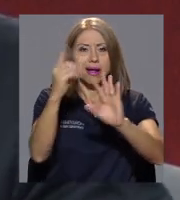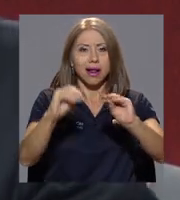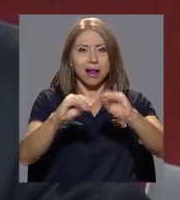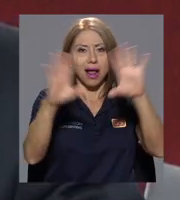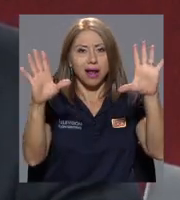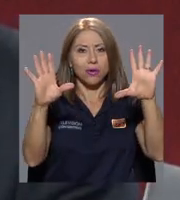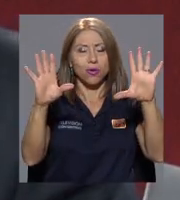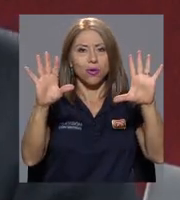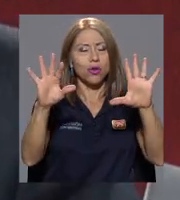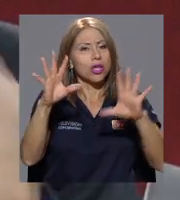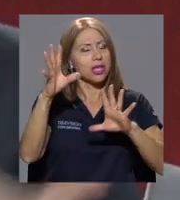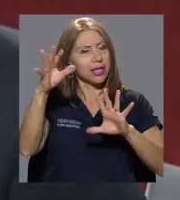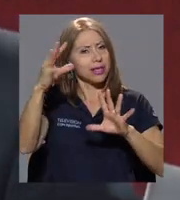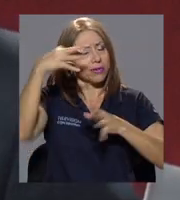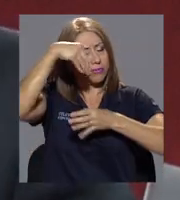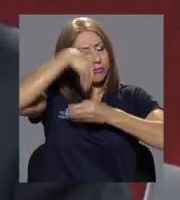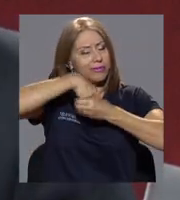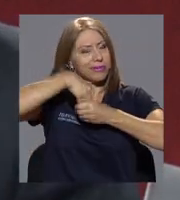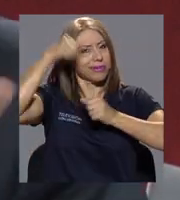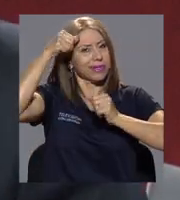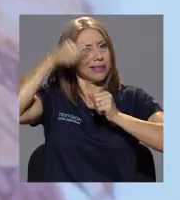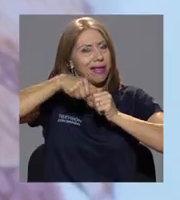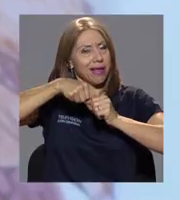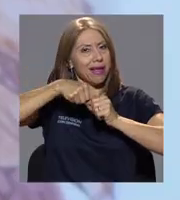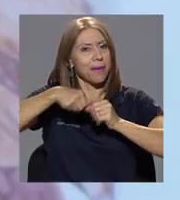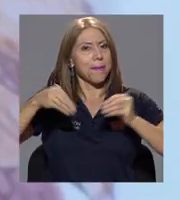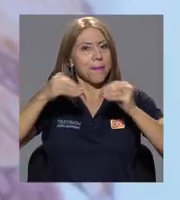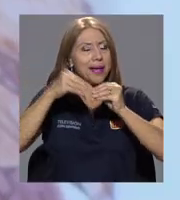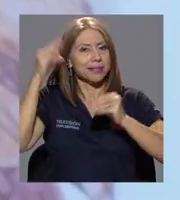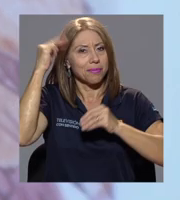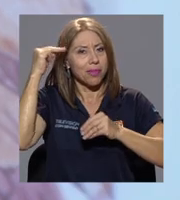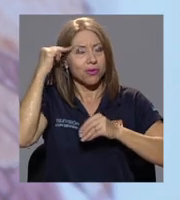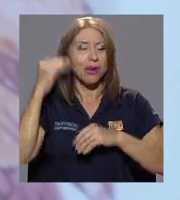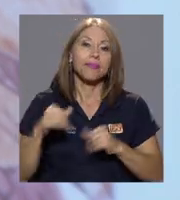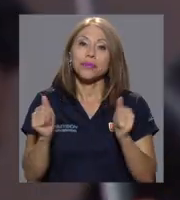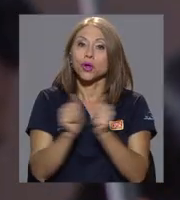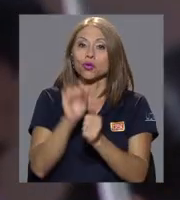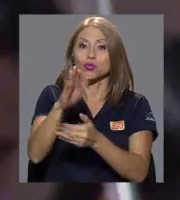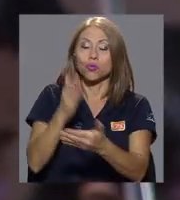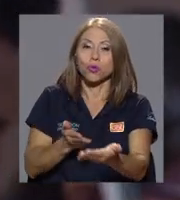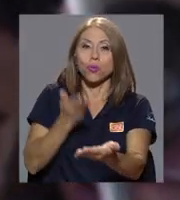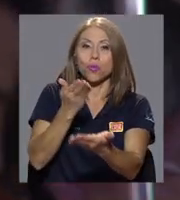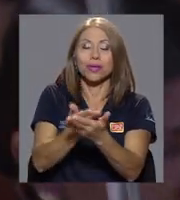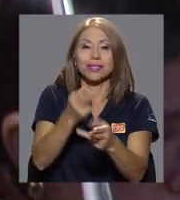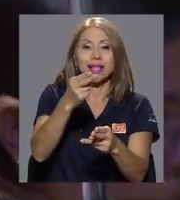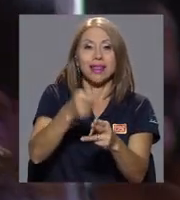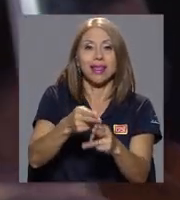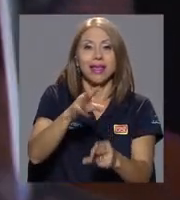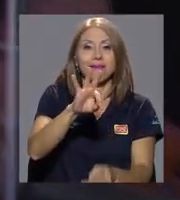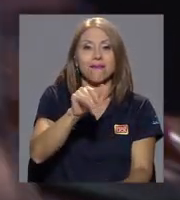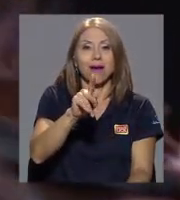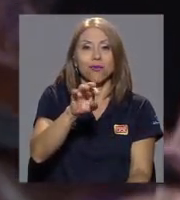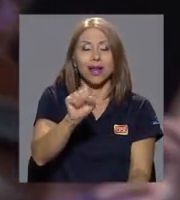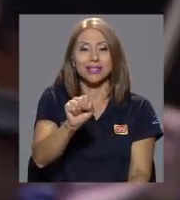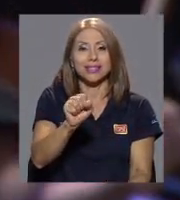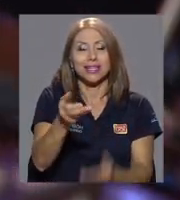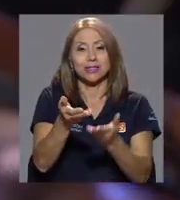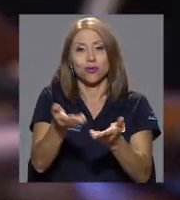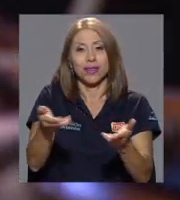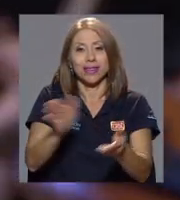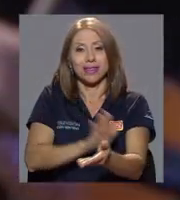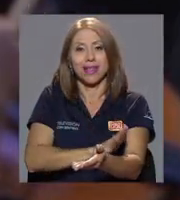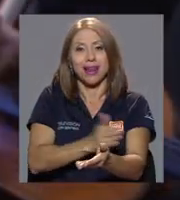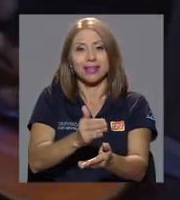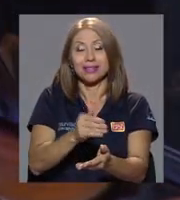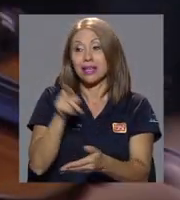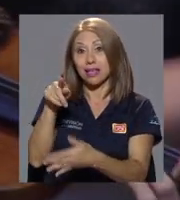memoria interna mucho más madura. Con su propuesta de fábulas instrumentales, este estudiante